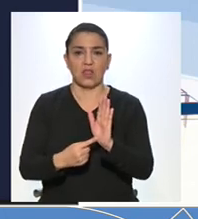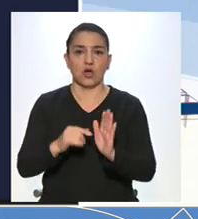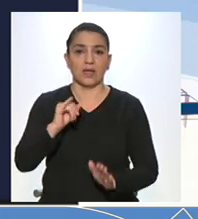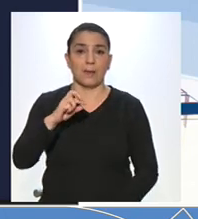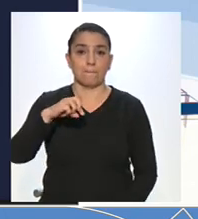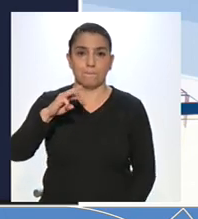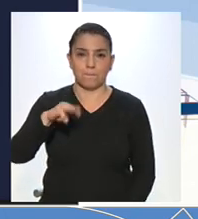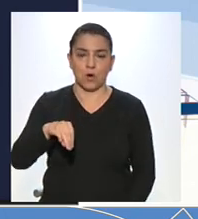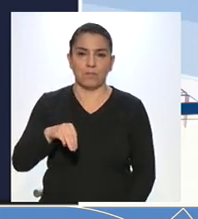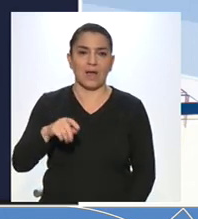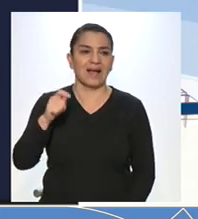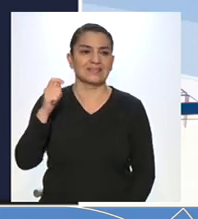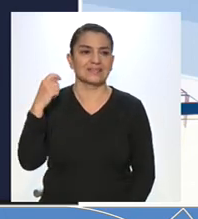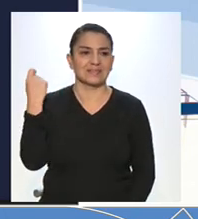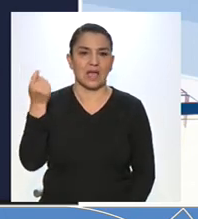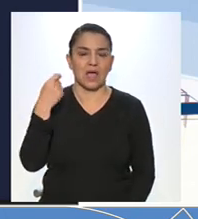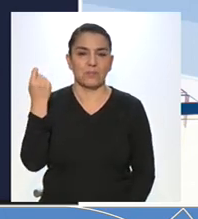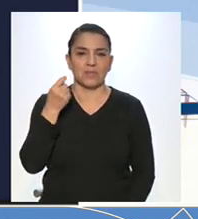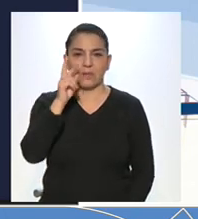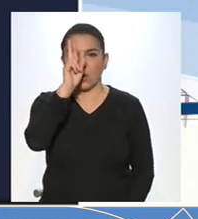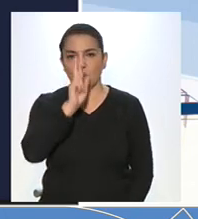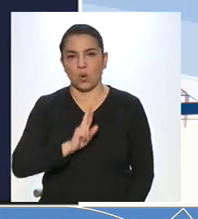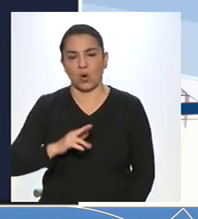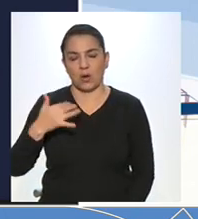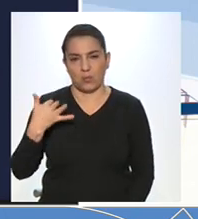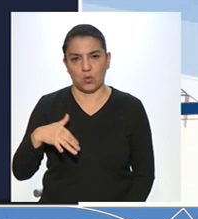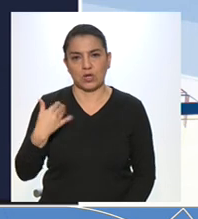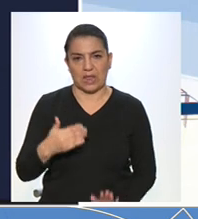permite afirmar que estas han cumplido un rol fundamental.